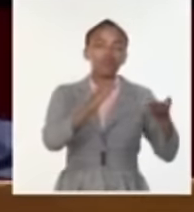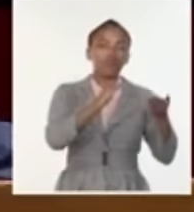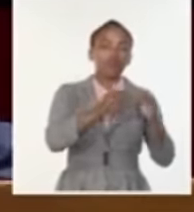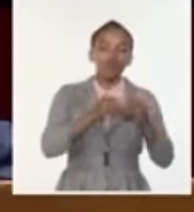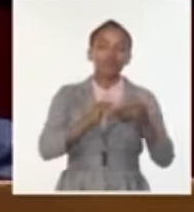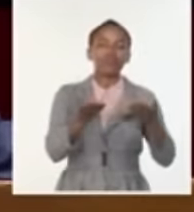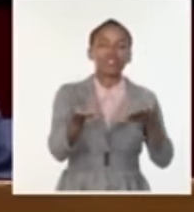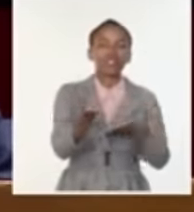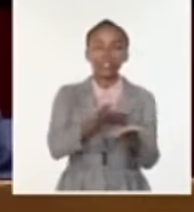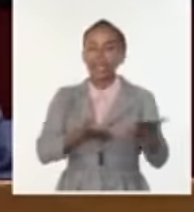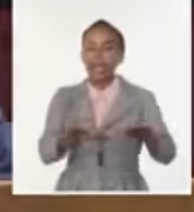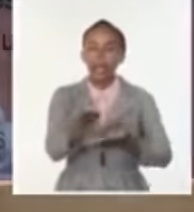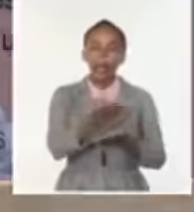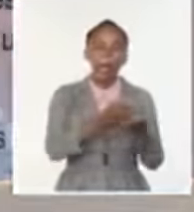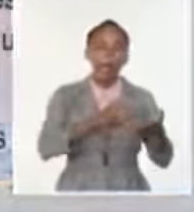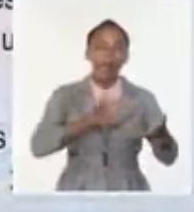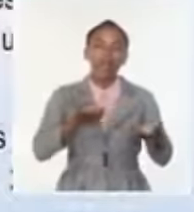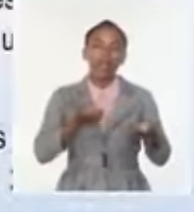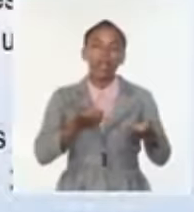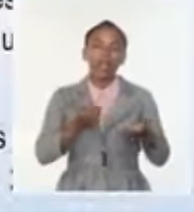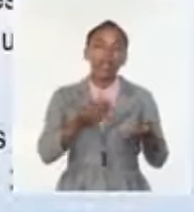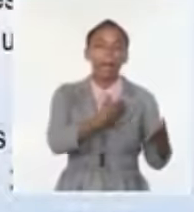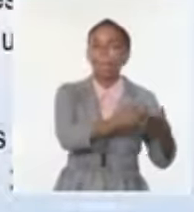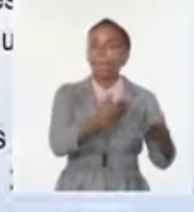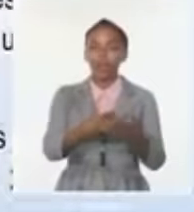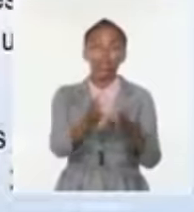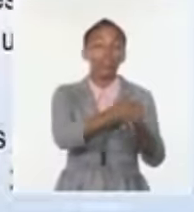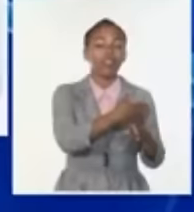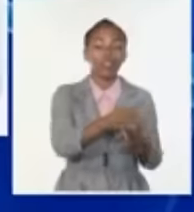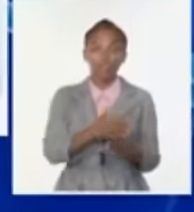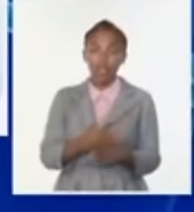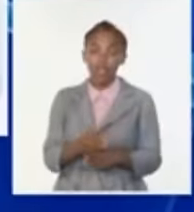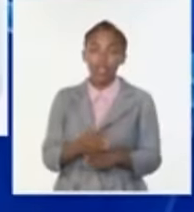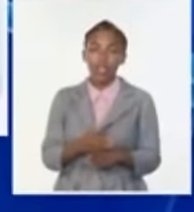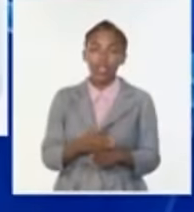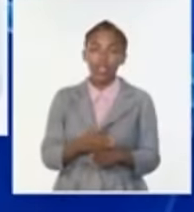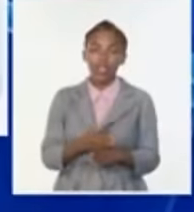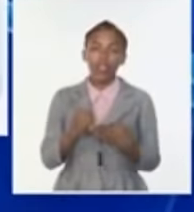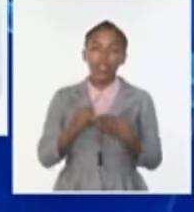con las diferentes formas de gestión no estatal, sosteniéndose